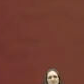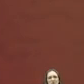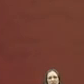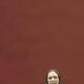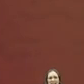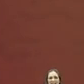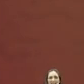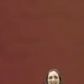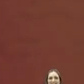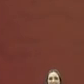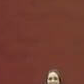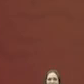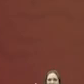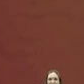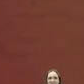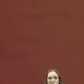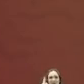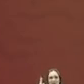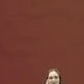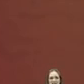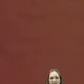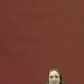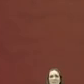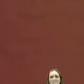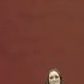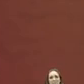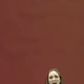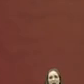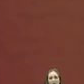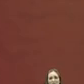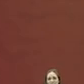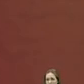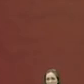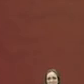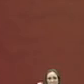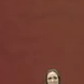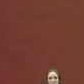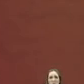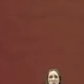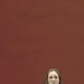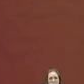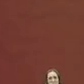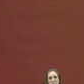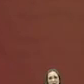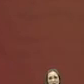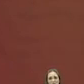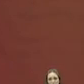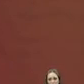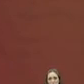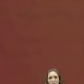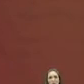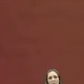Ofrezco una vez más perdón a las víctimas y a mi ciudad.